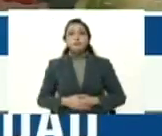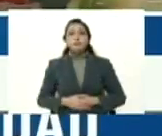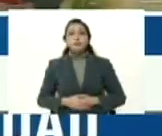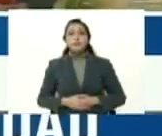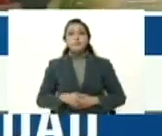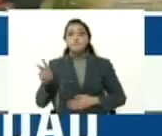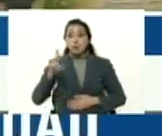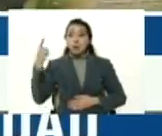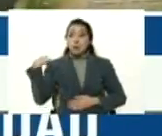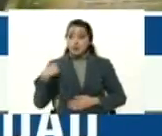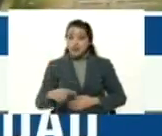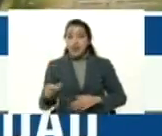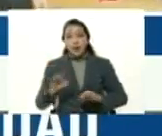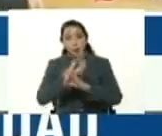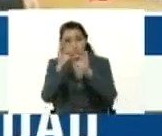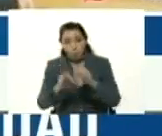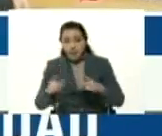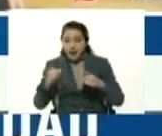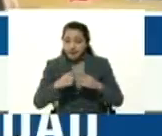tiene combinaciones